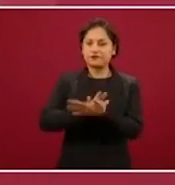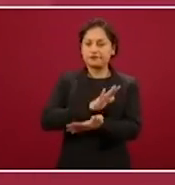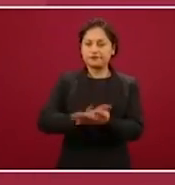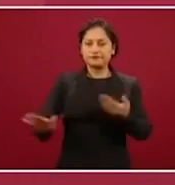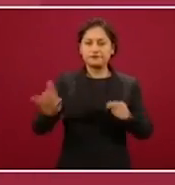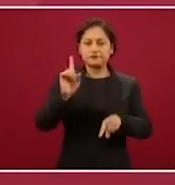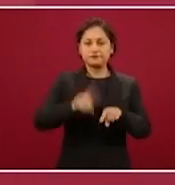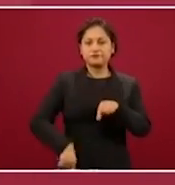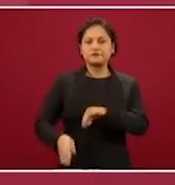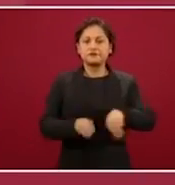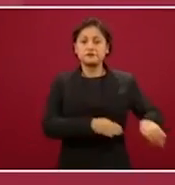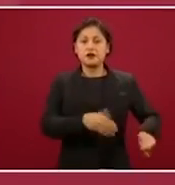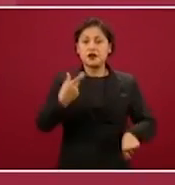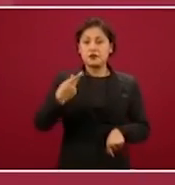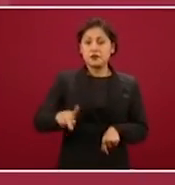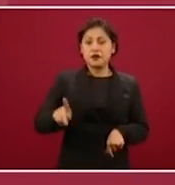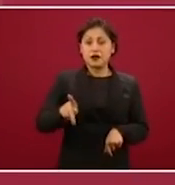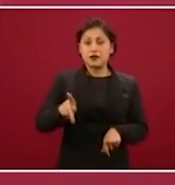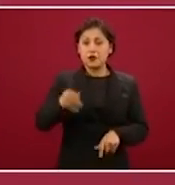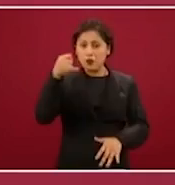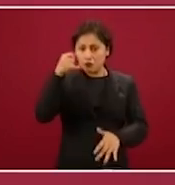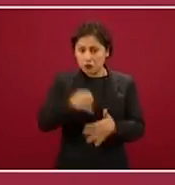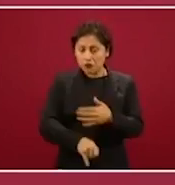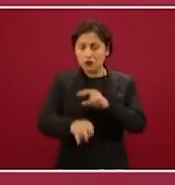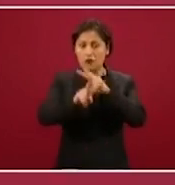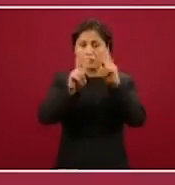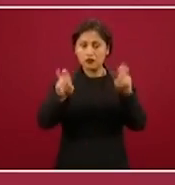Pero todo se sabe.